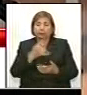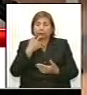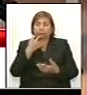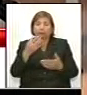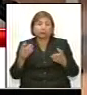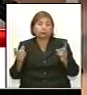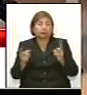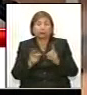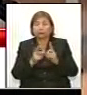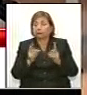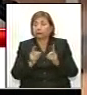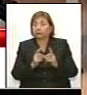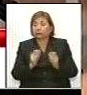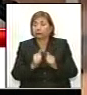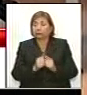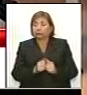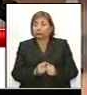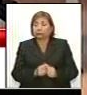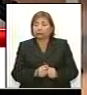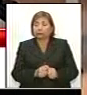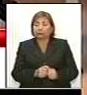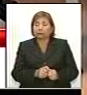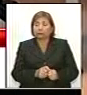que se encuentra con